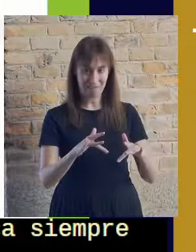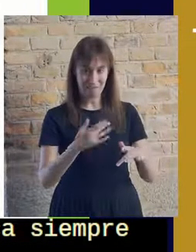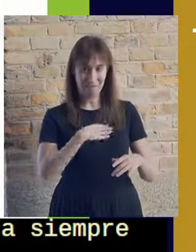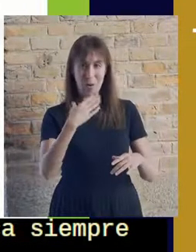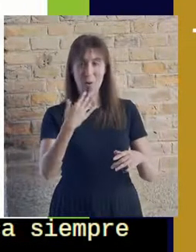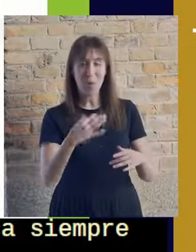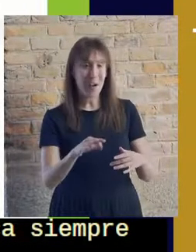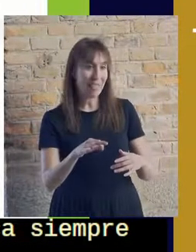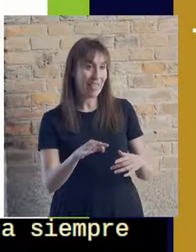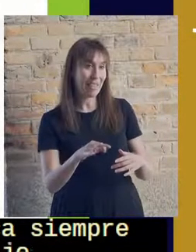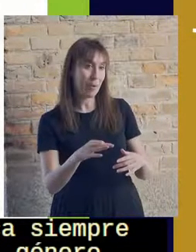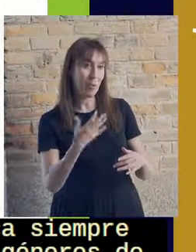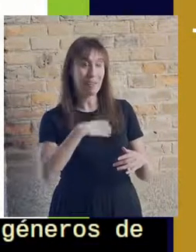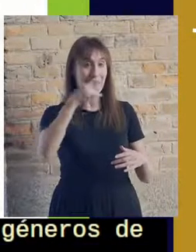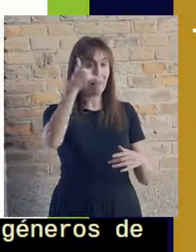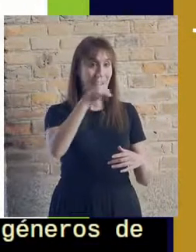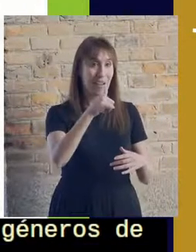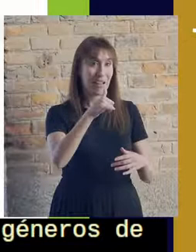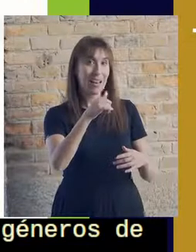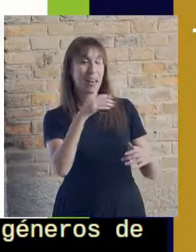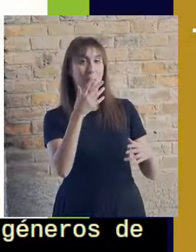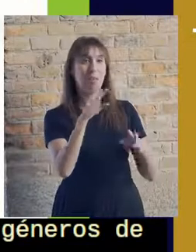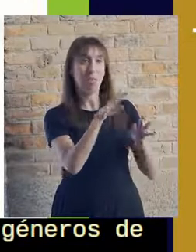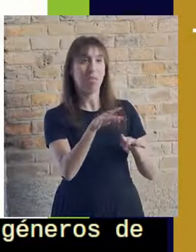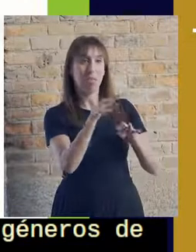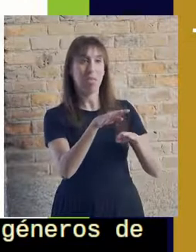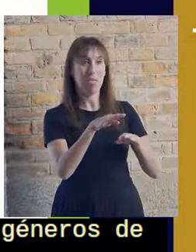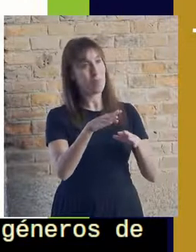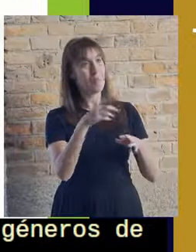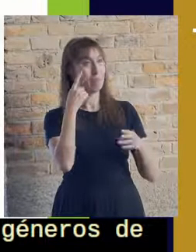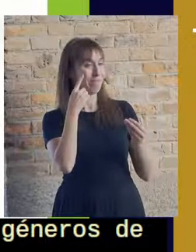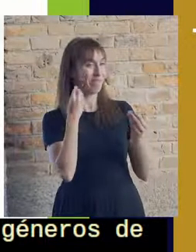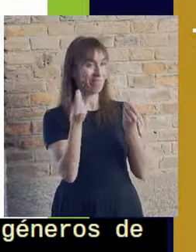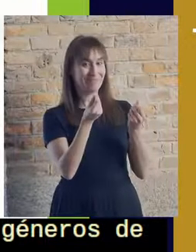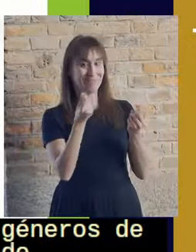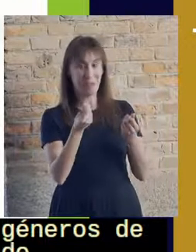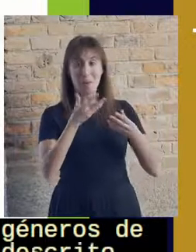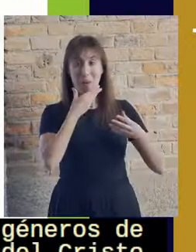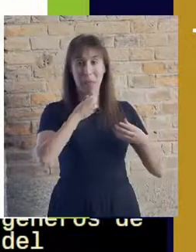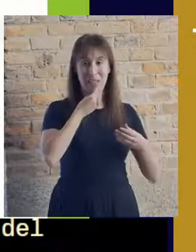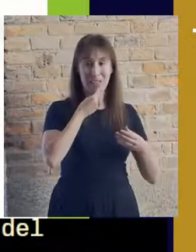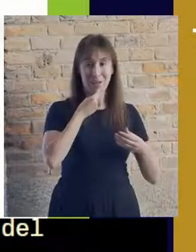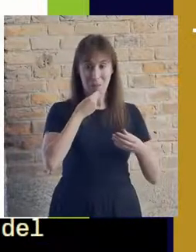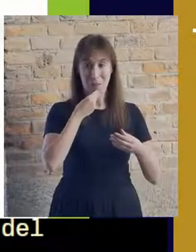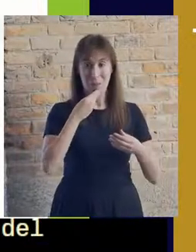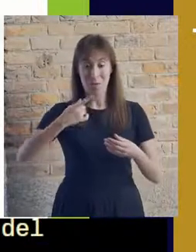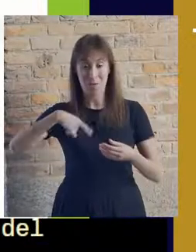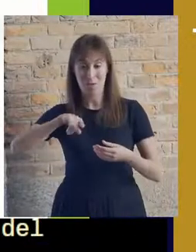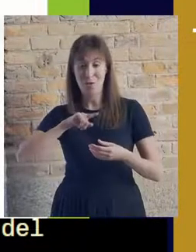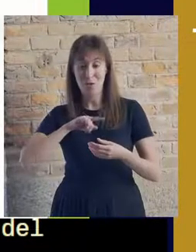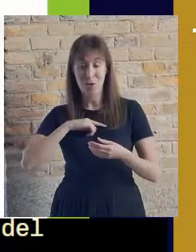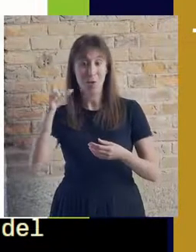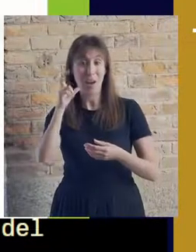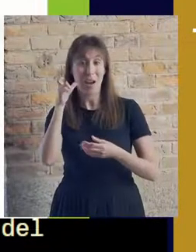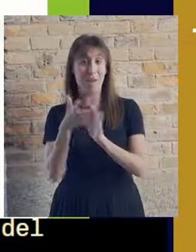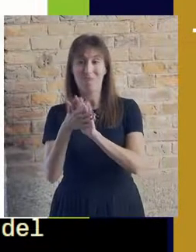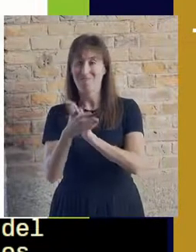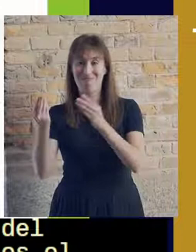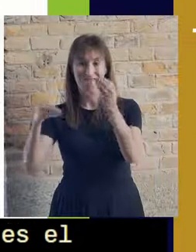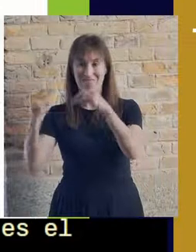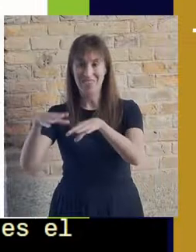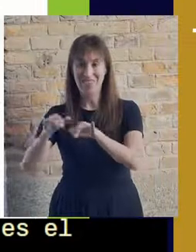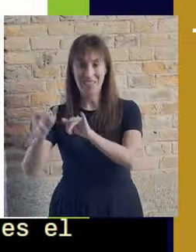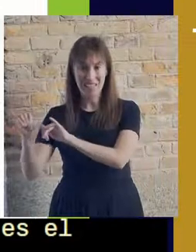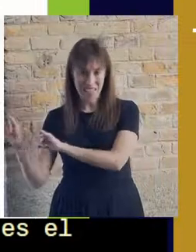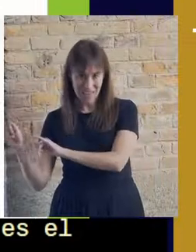el narrador puede usar géneros de redundancia y adornar la obra hacerlo más bonito el audio escriptor nunca añade Nada tampoco puede decir quién es el asesino